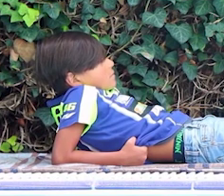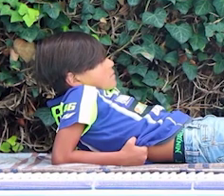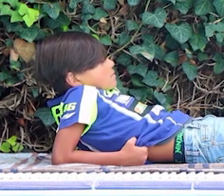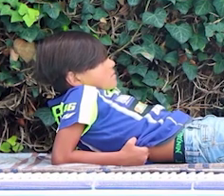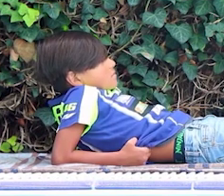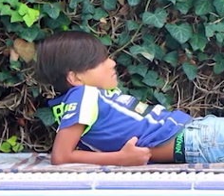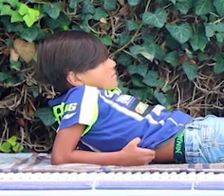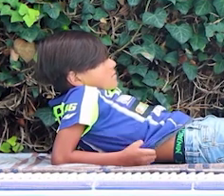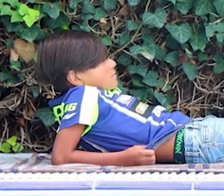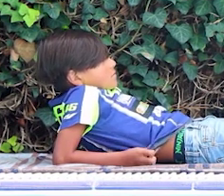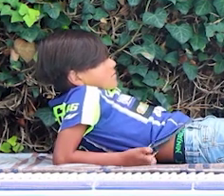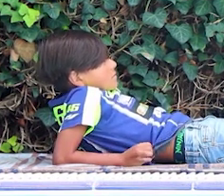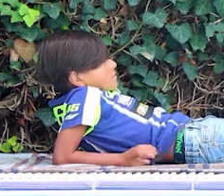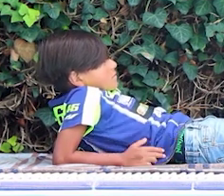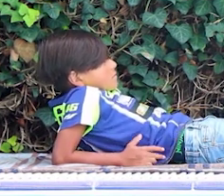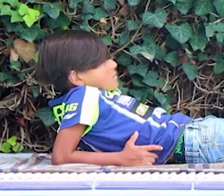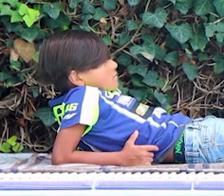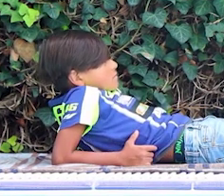Descansamos.